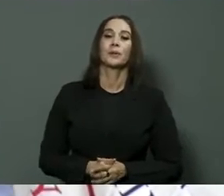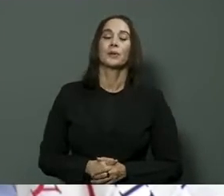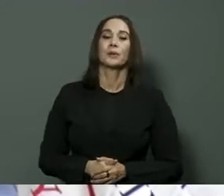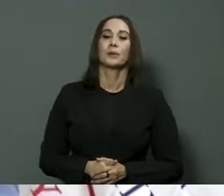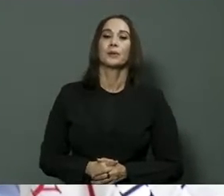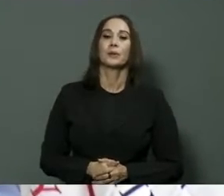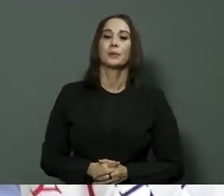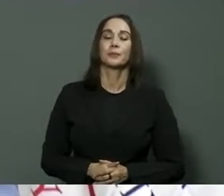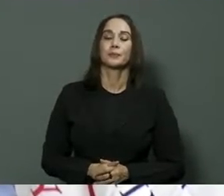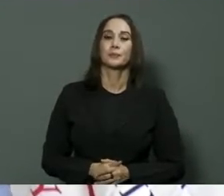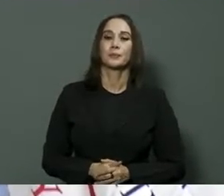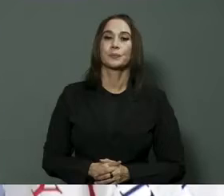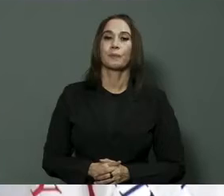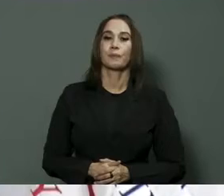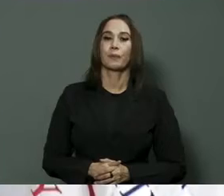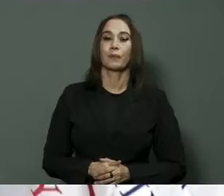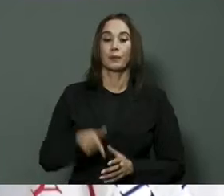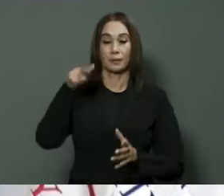Y de esta cantidad,